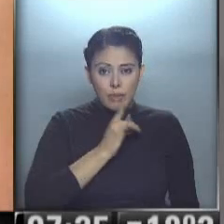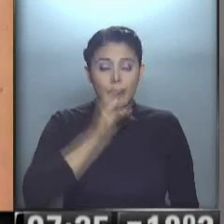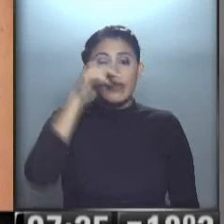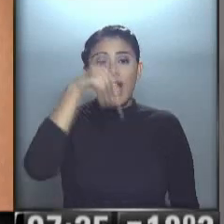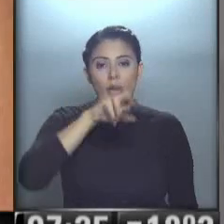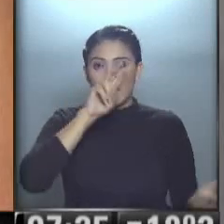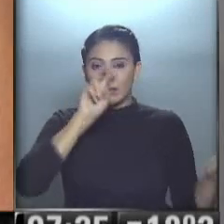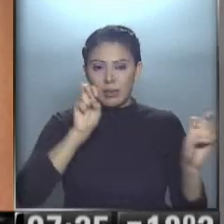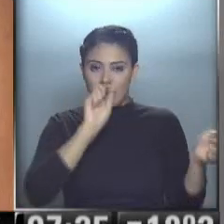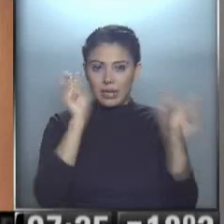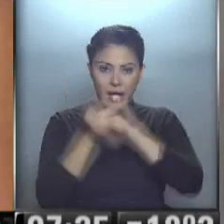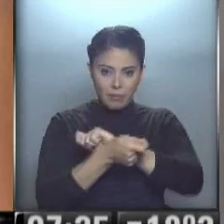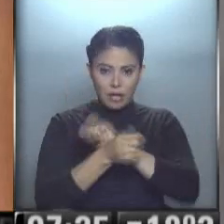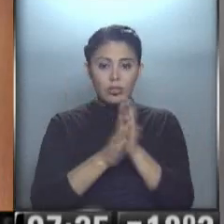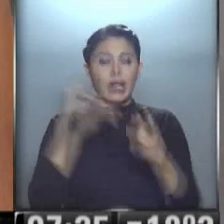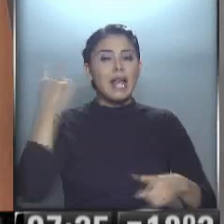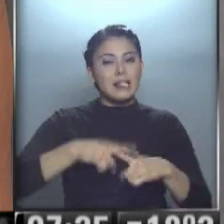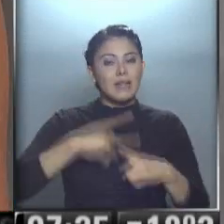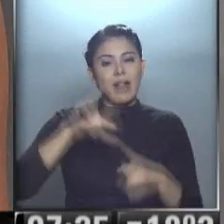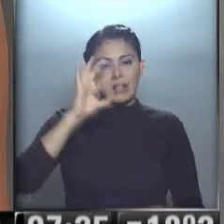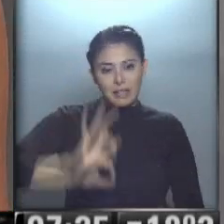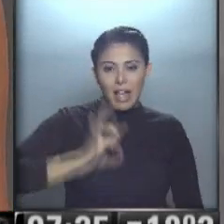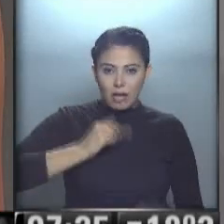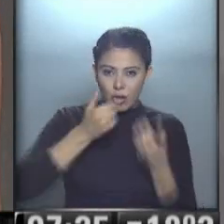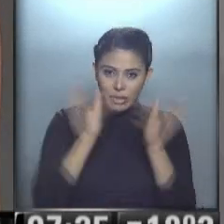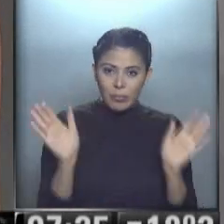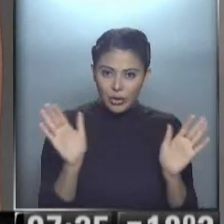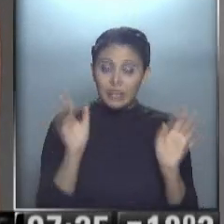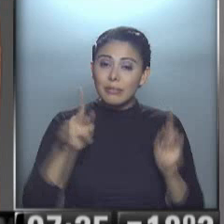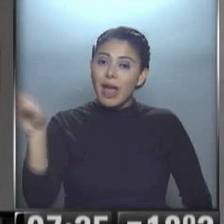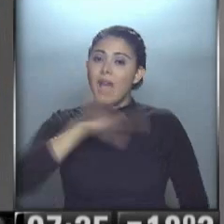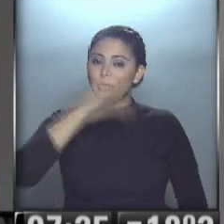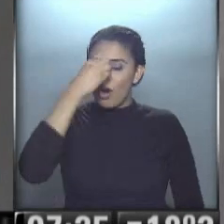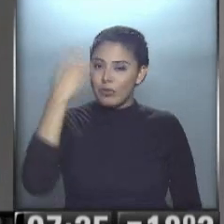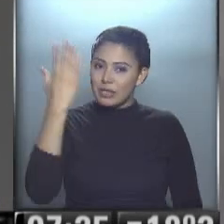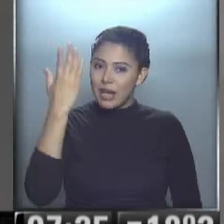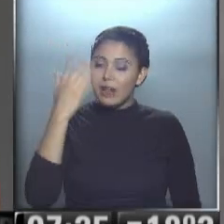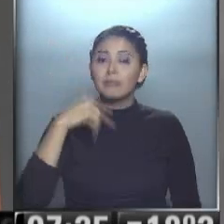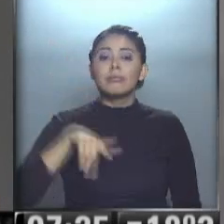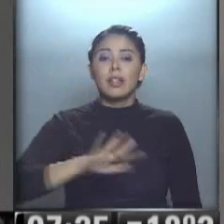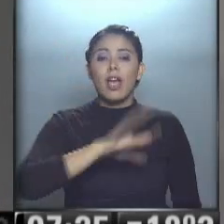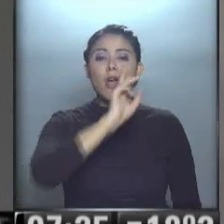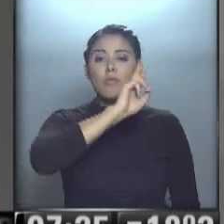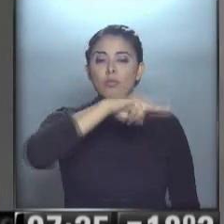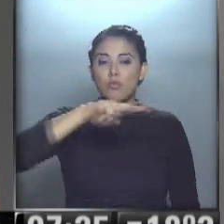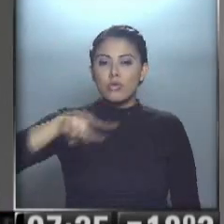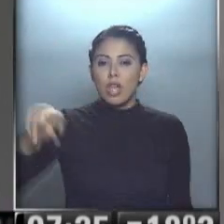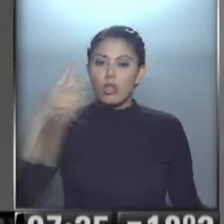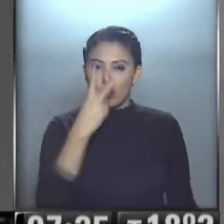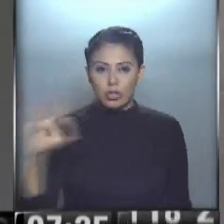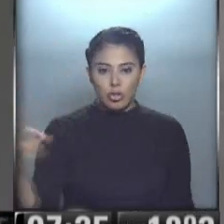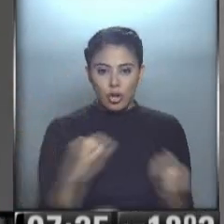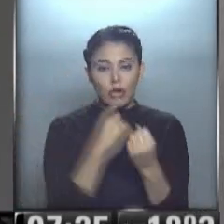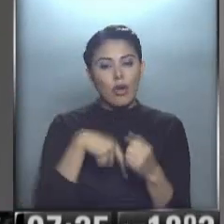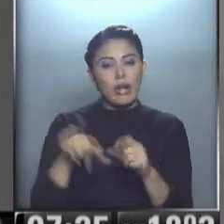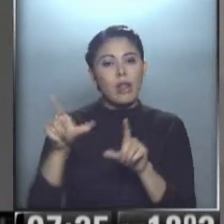vamos a cambiar ahora de tema para hablar de la celebración por los 30 años de la democracia y del acto central que se realizó el Museo del Bicentenario repasamos los